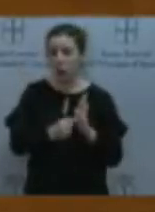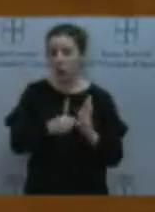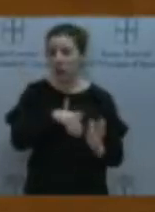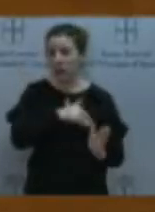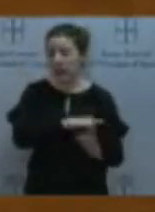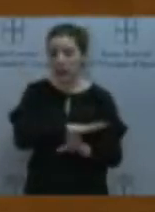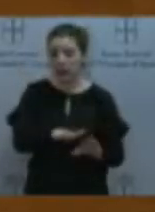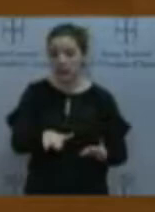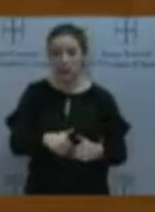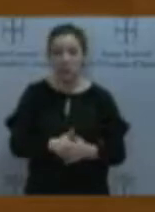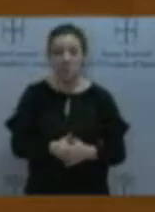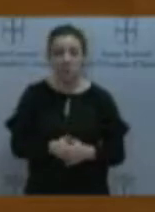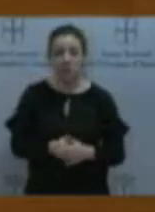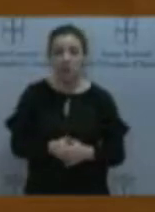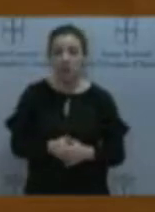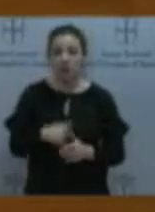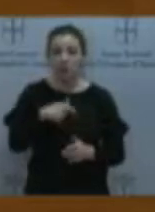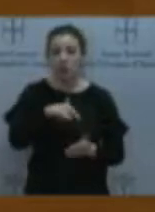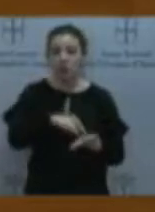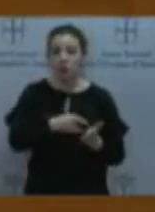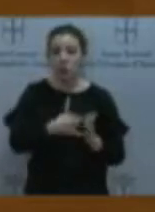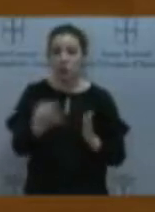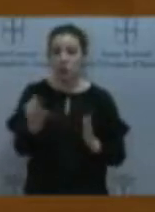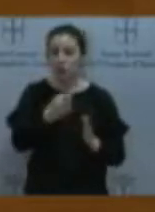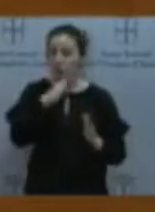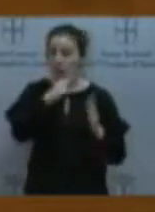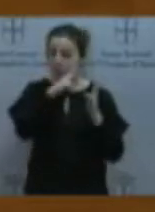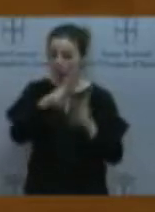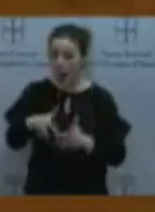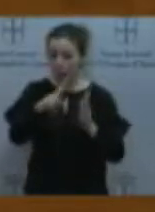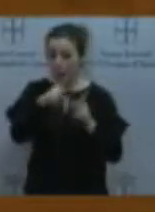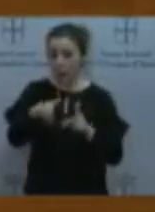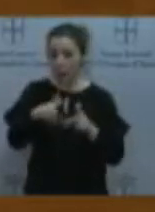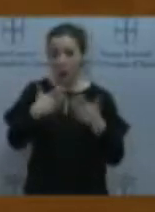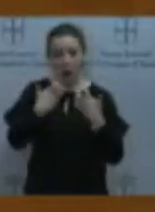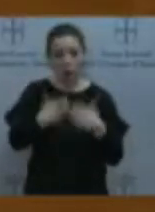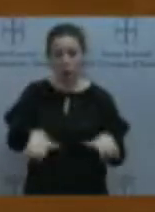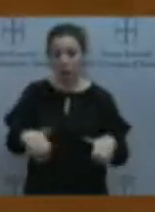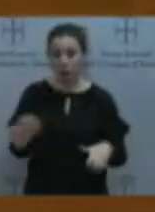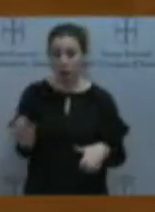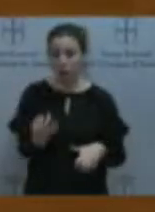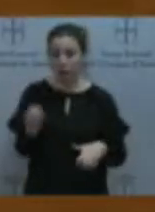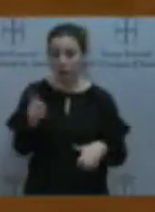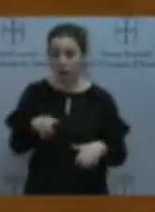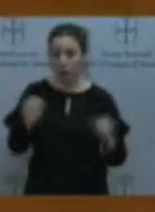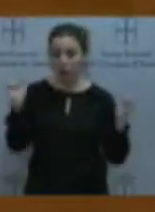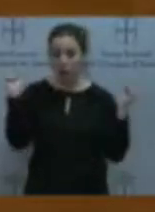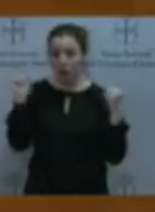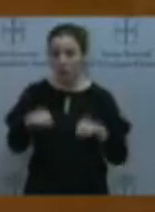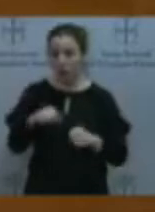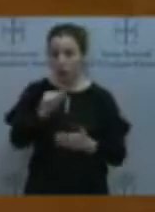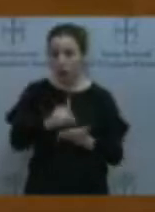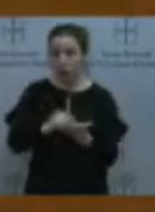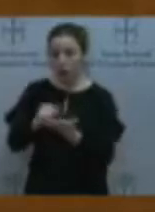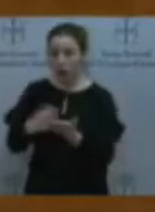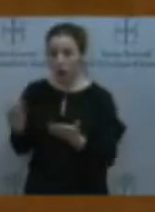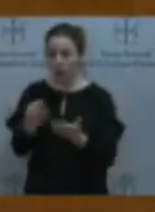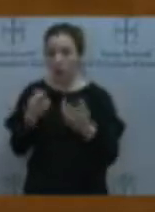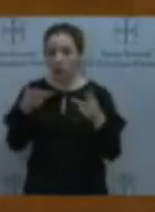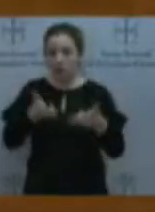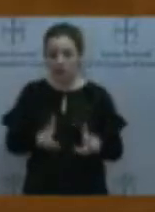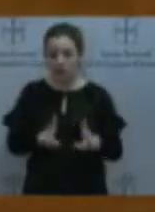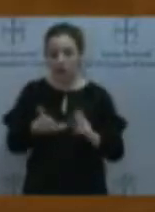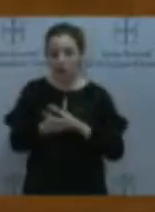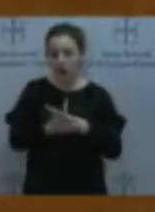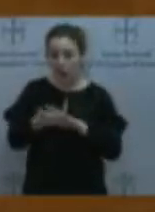hay que baremar de forma automática, y al pacto de contrataciones pues hay que sentarse con los sindicatos para cambiarlo. En definitiva, estamos hablando